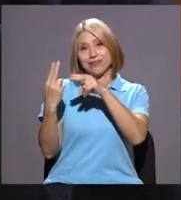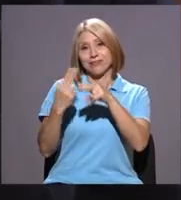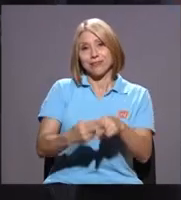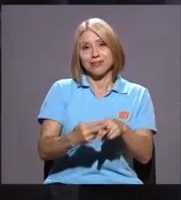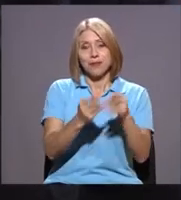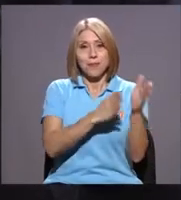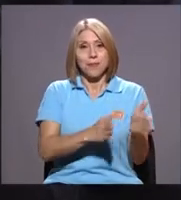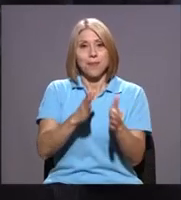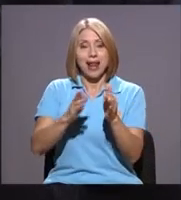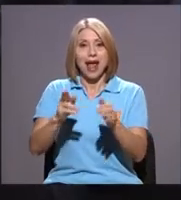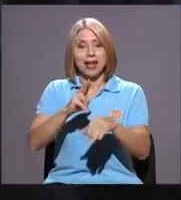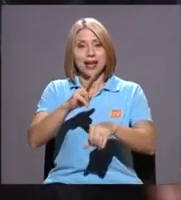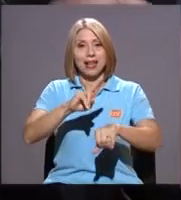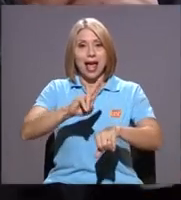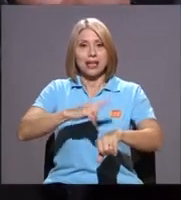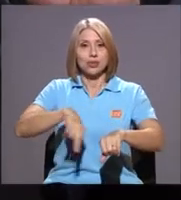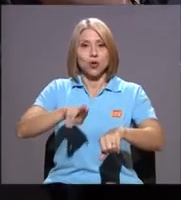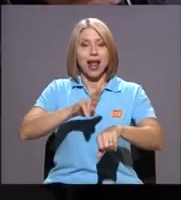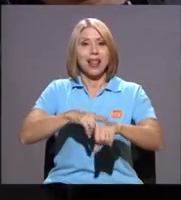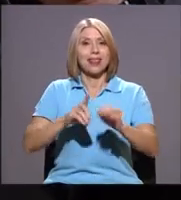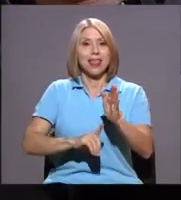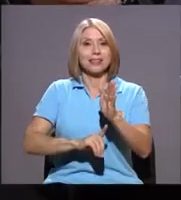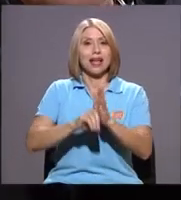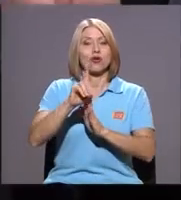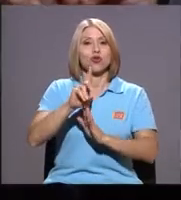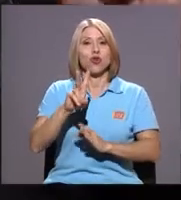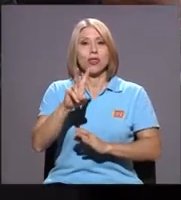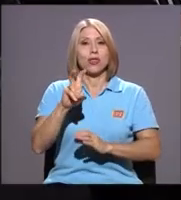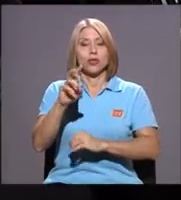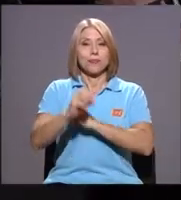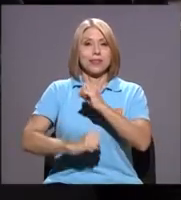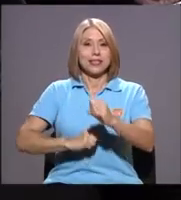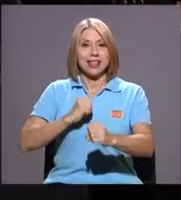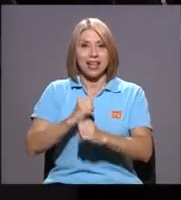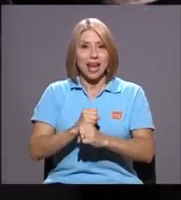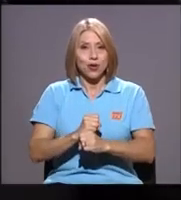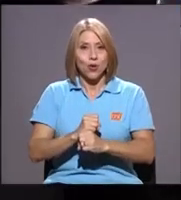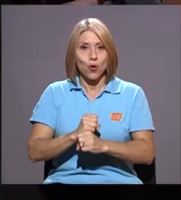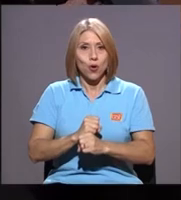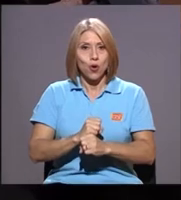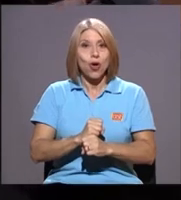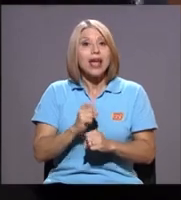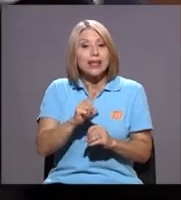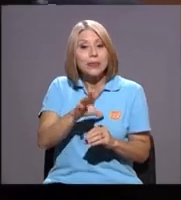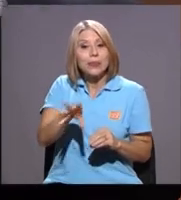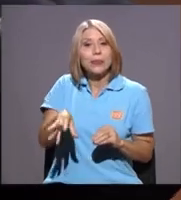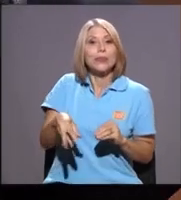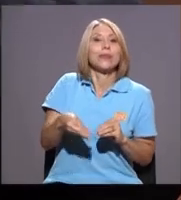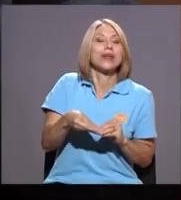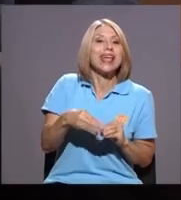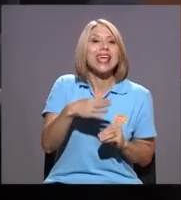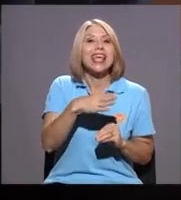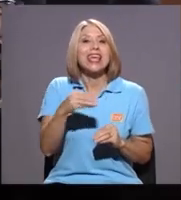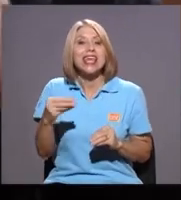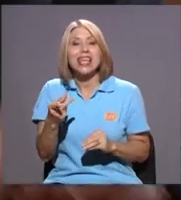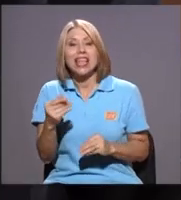de Desarrollo del Bicentenario. Y no solo Plan Nacional de Desarrollo, sino Plan Nacional de Desarrollo y